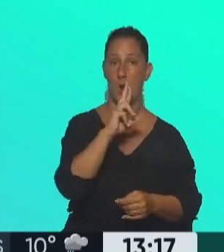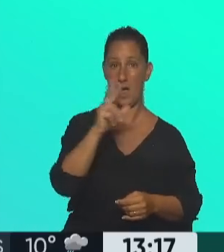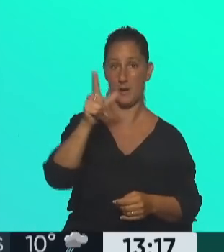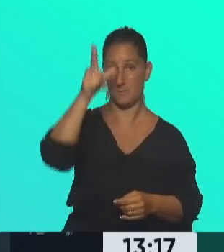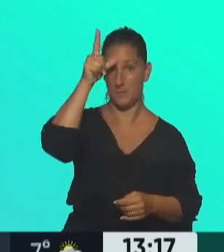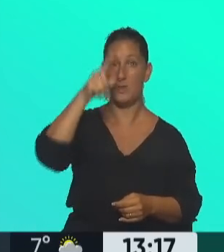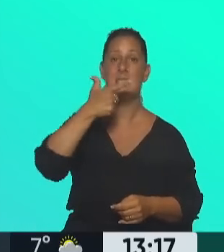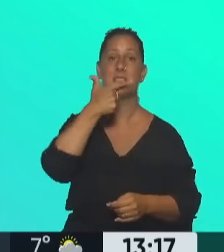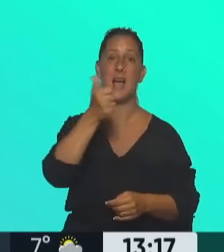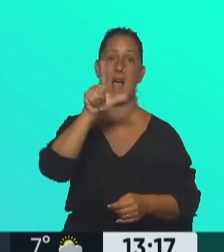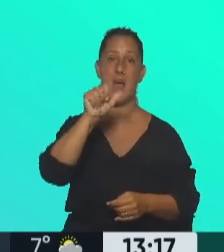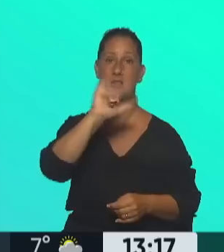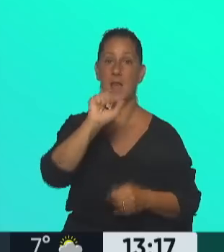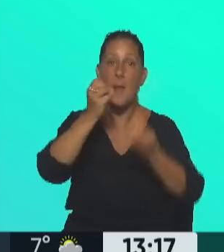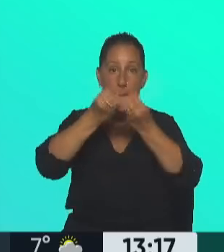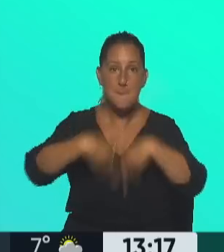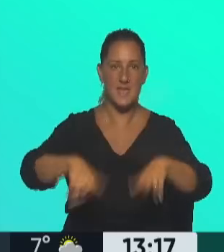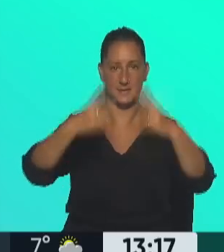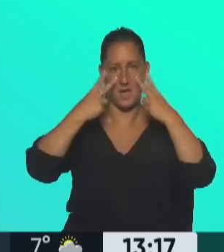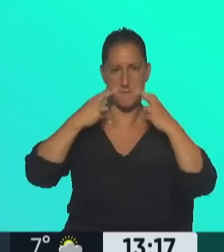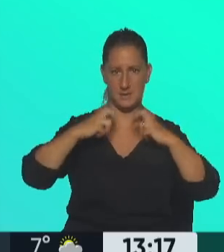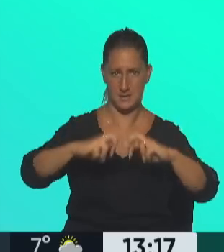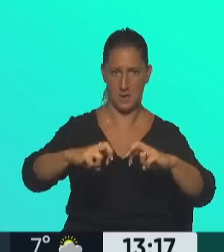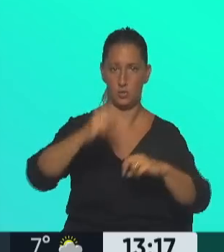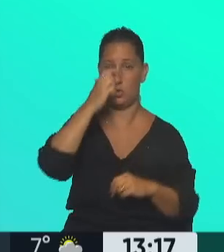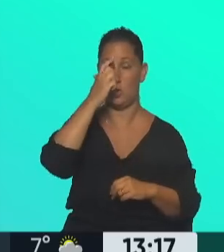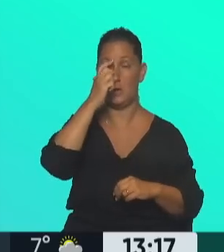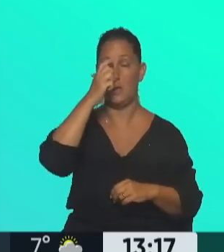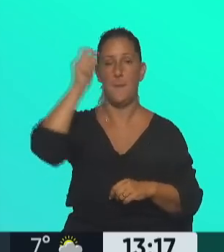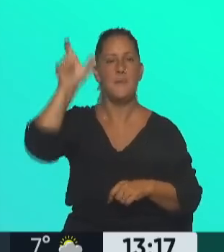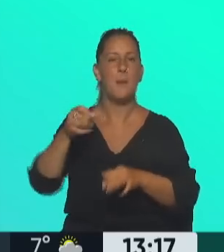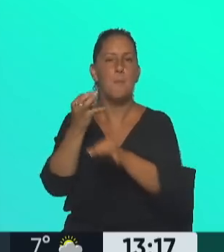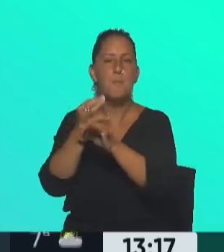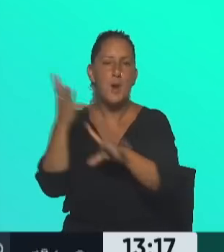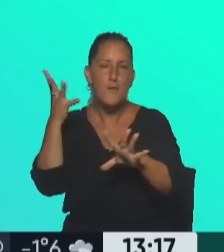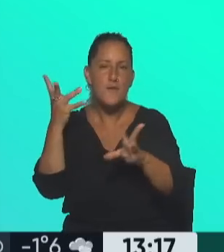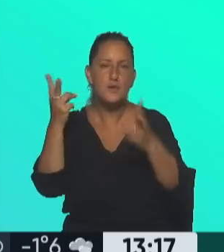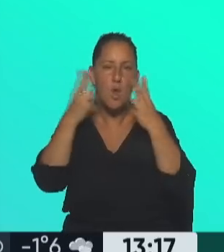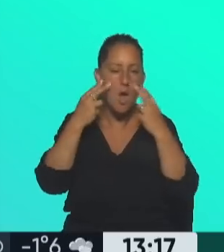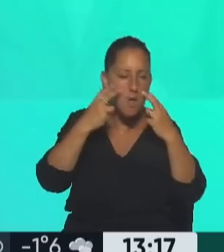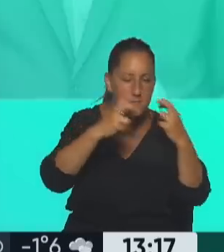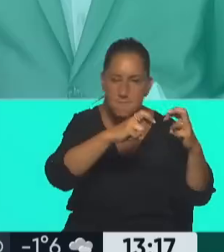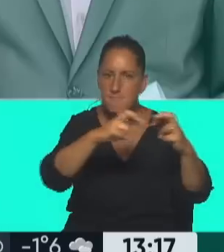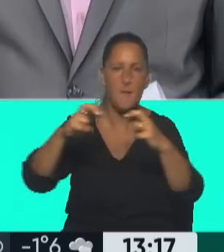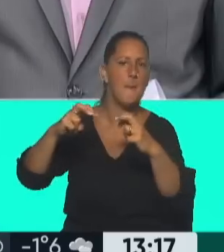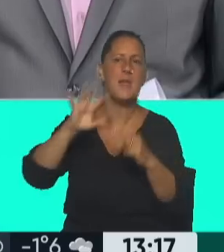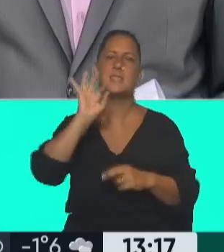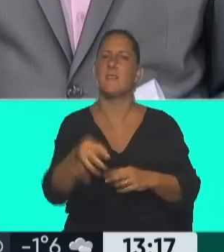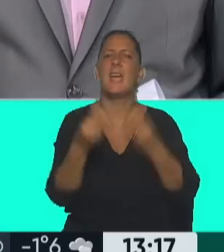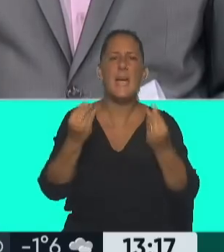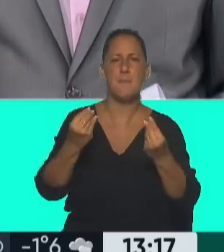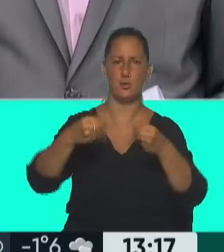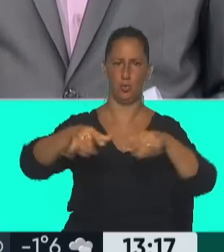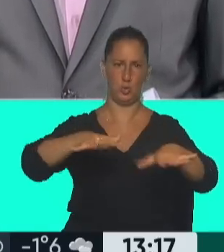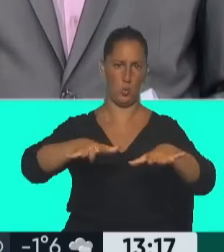Salazar comienza una investigación y están llegando los peritos para poder determinar exactamente qué es lo que pasó